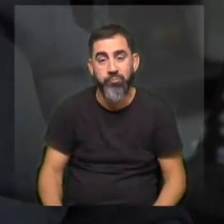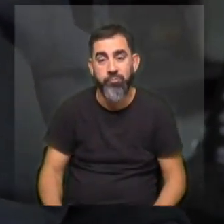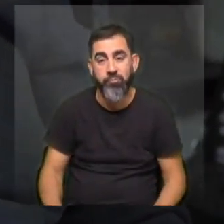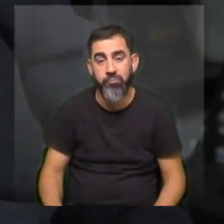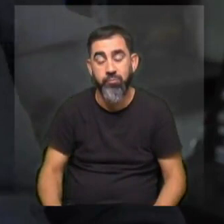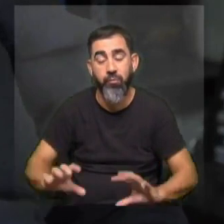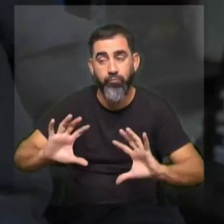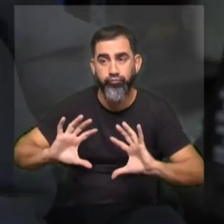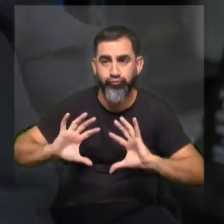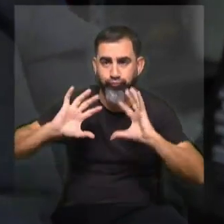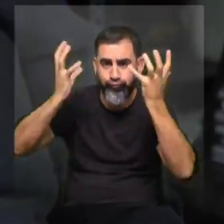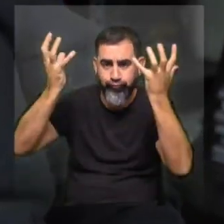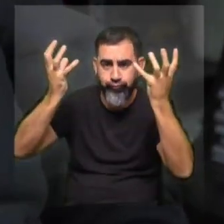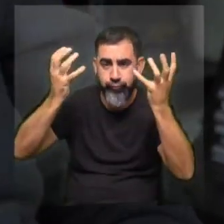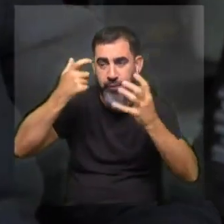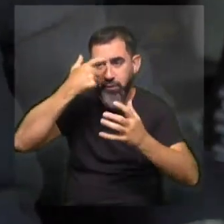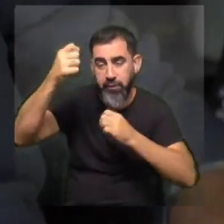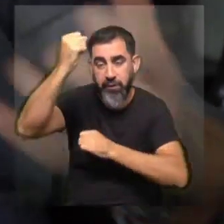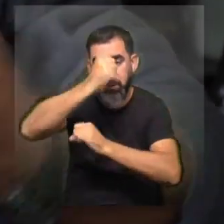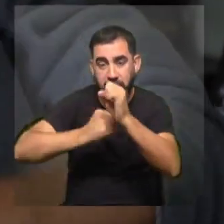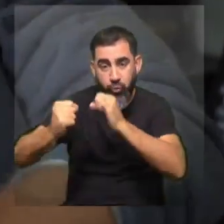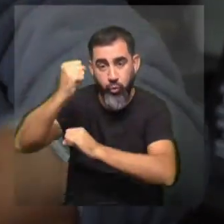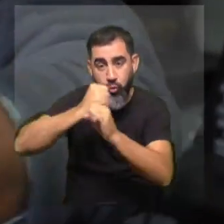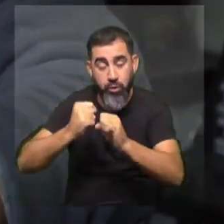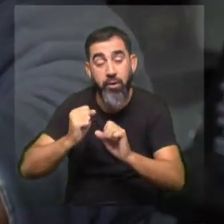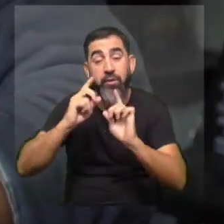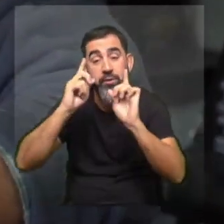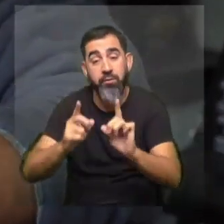fue una revolución muy tecnológica que además